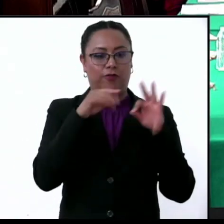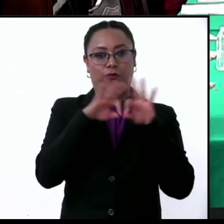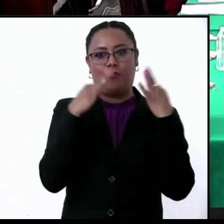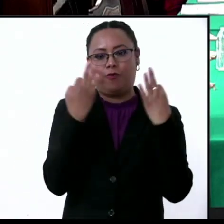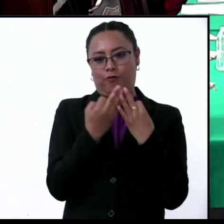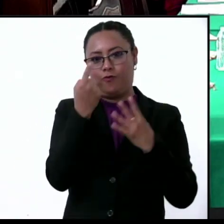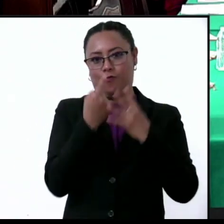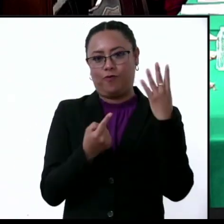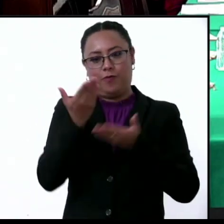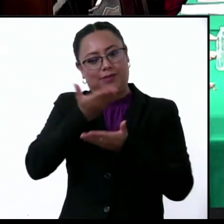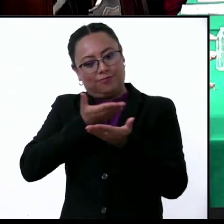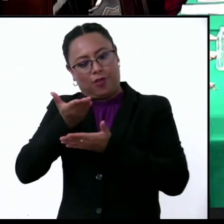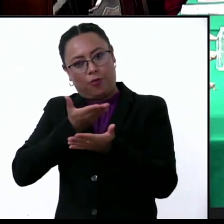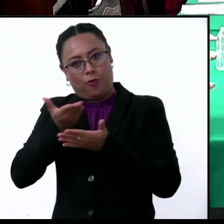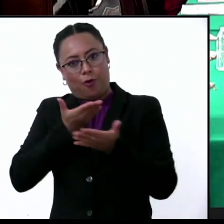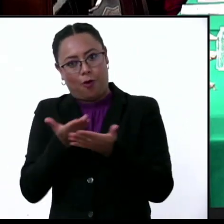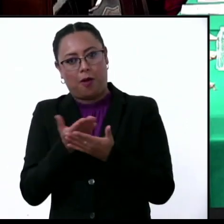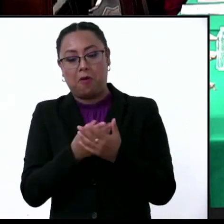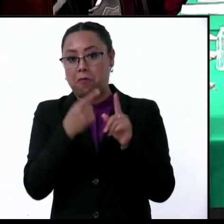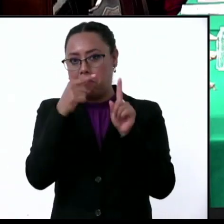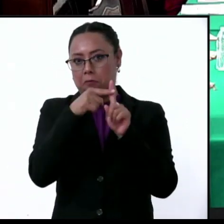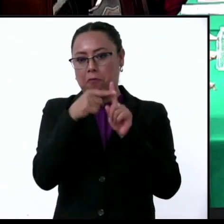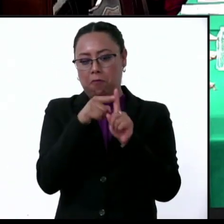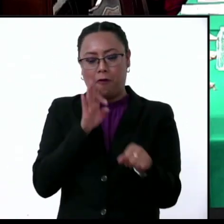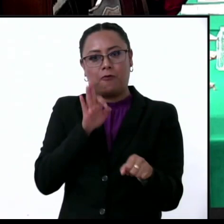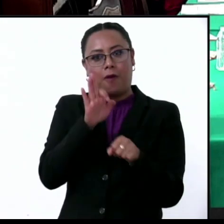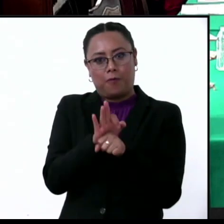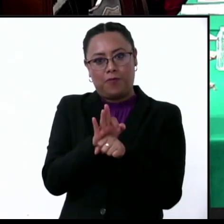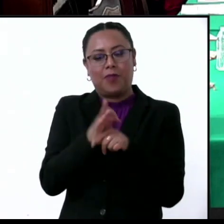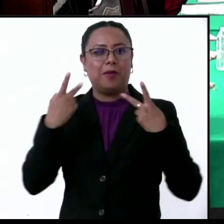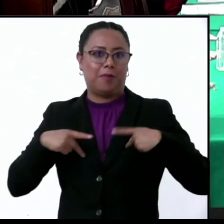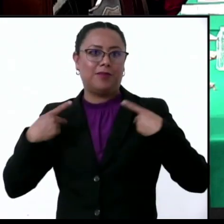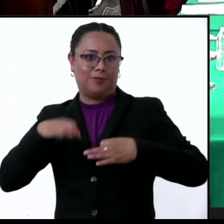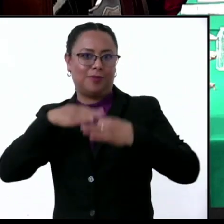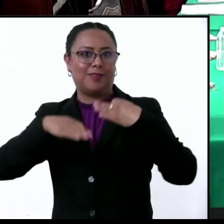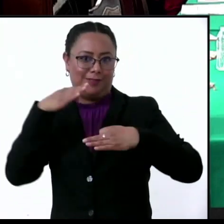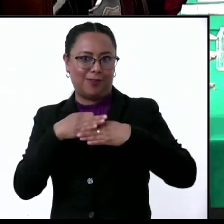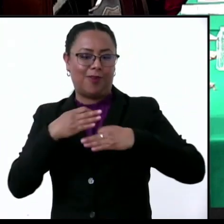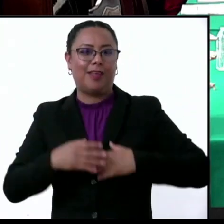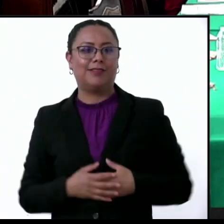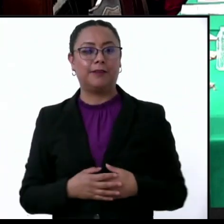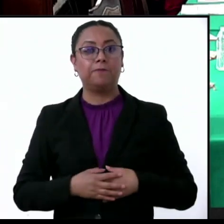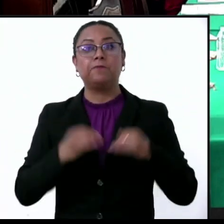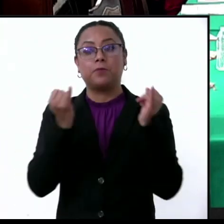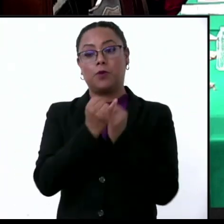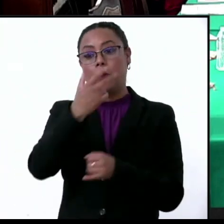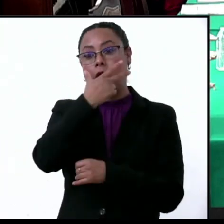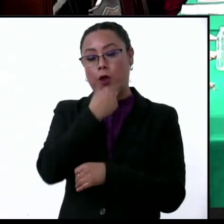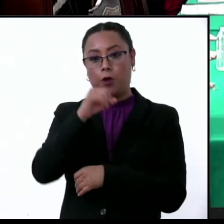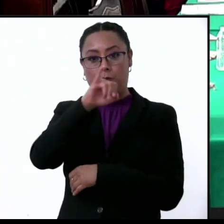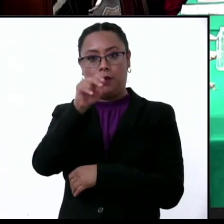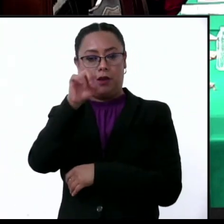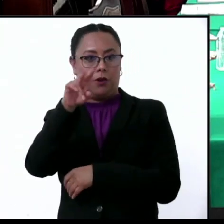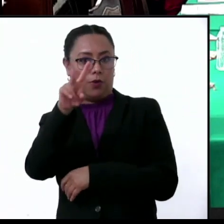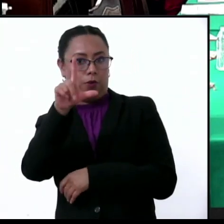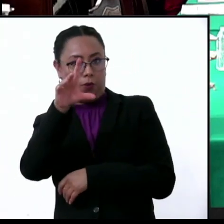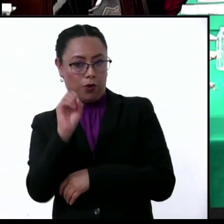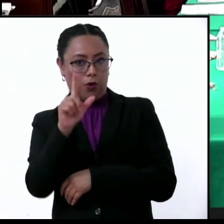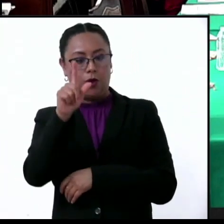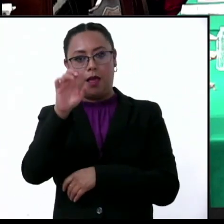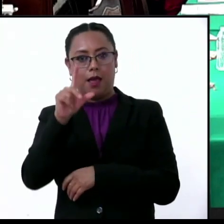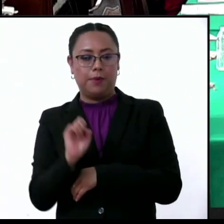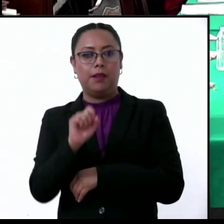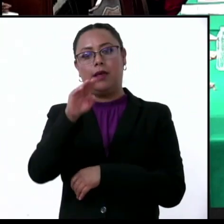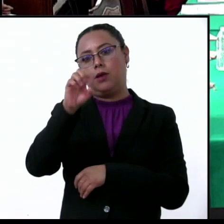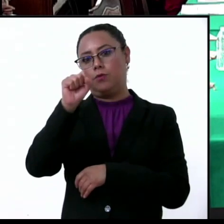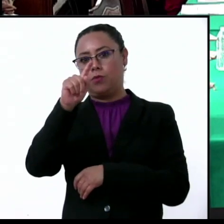de colaboración positivos en favor de la población. A Julio Dávila, a Rodrigo Espina, a Montserrat